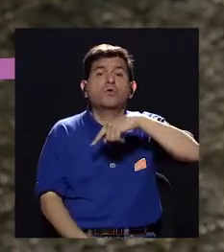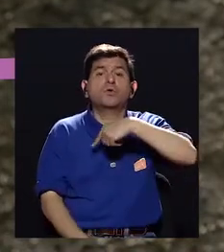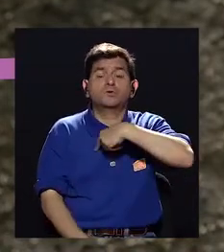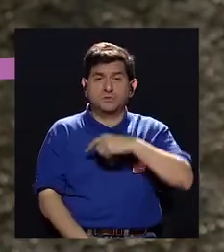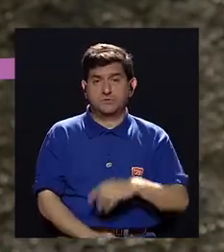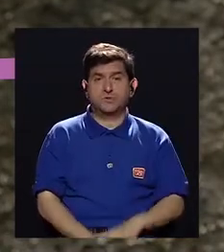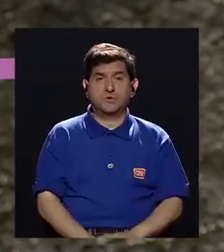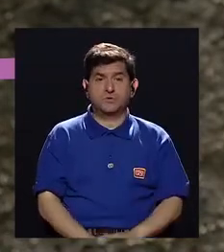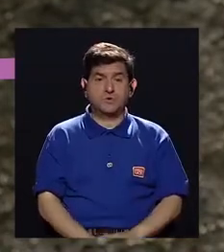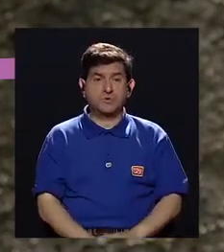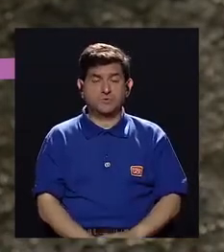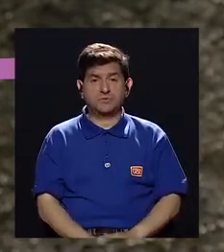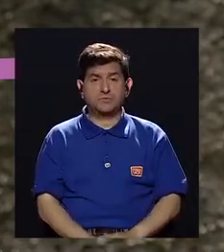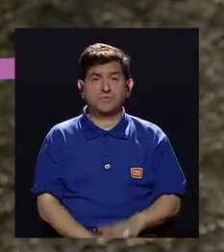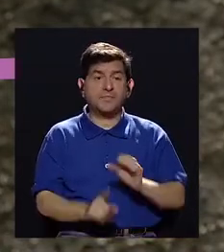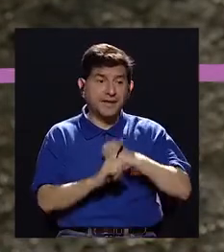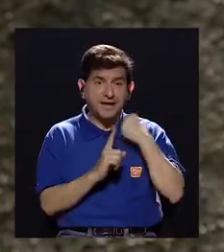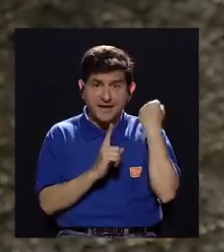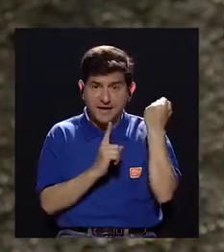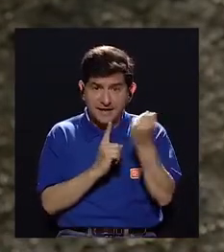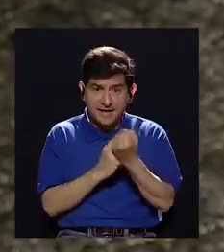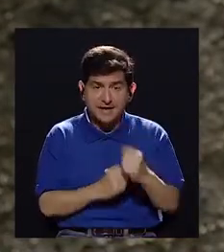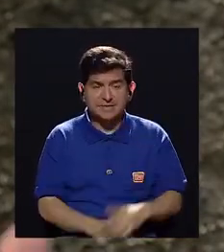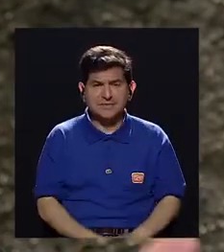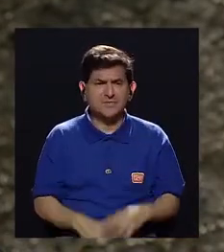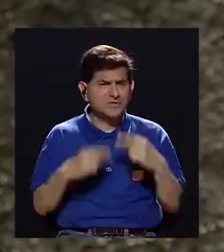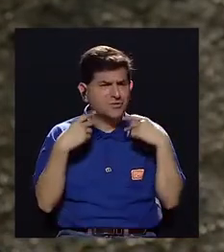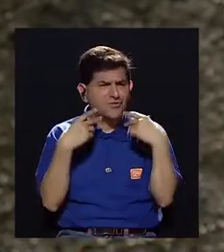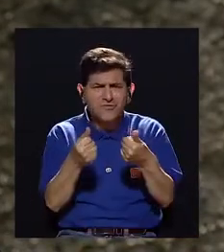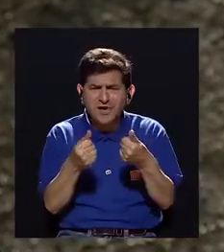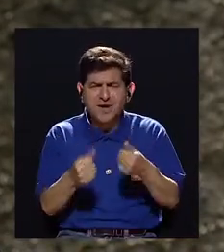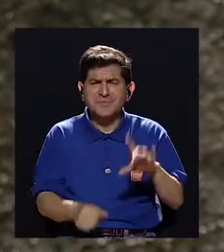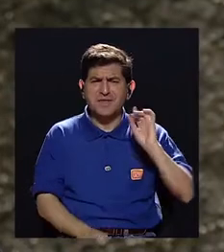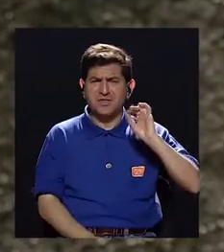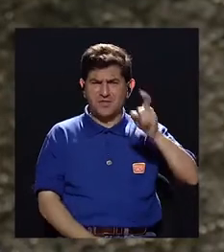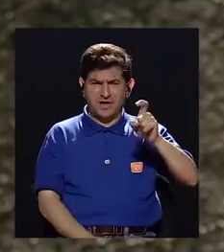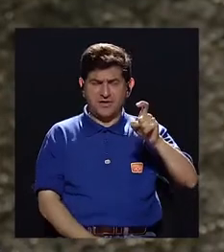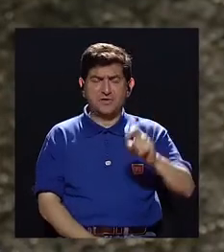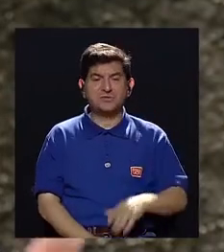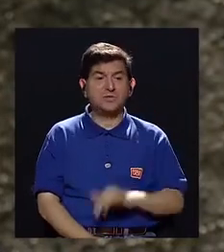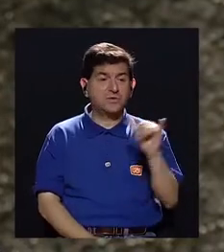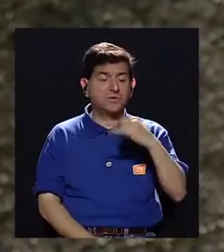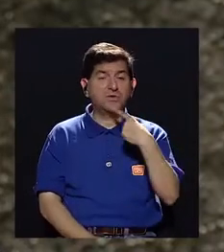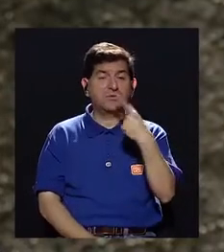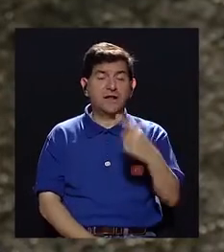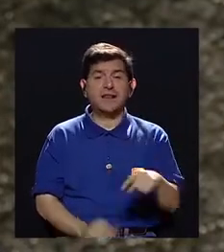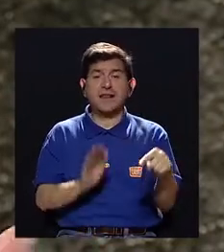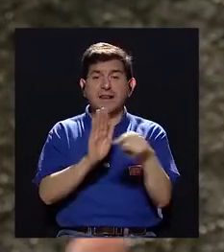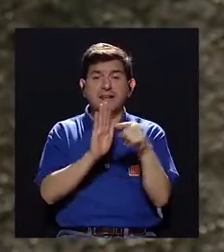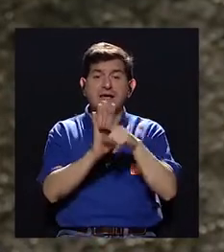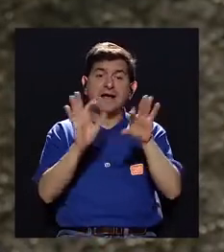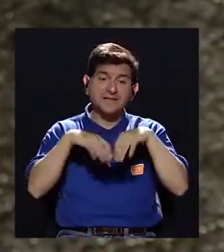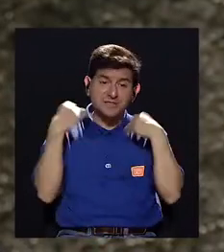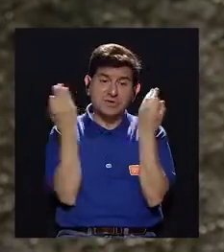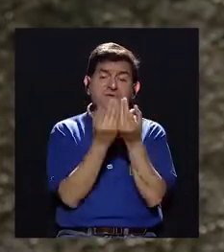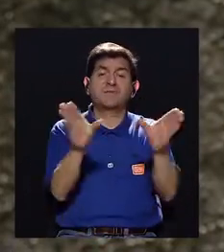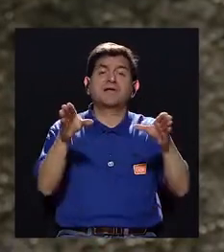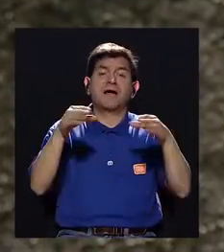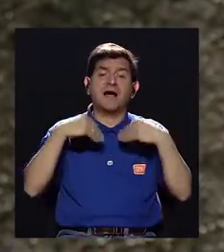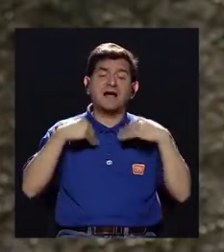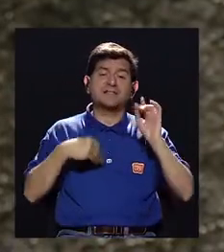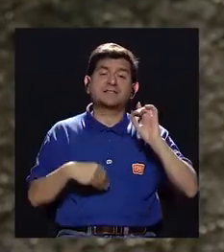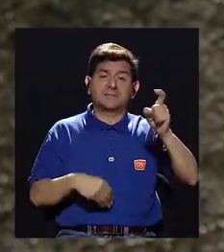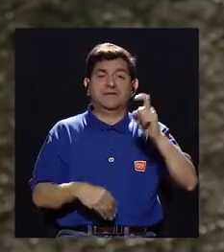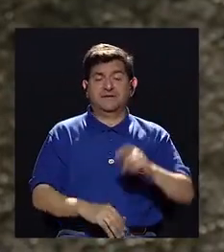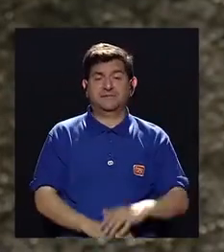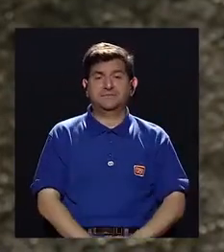nosotros, pues aquí en esto de sobre la ligereza de dar el diagnóstico, también hay que mencionar la negación de la familia a aceptar